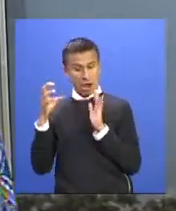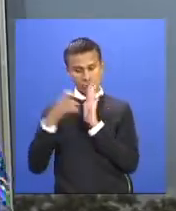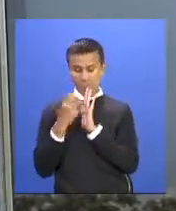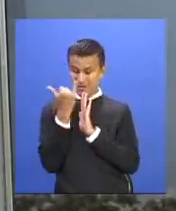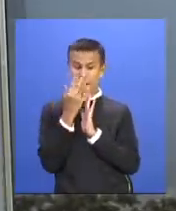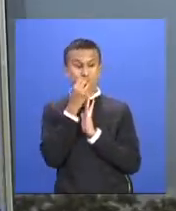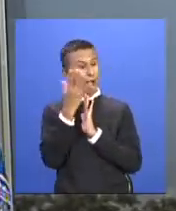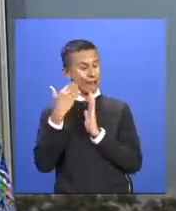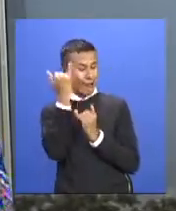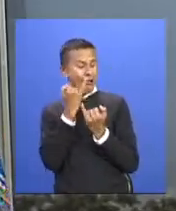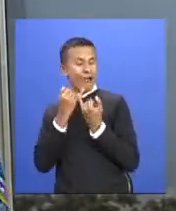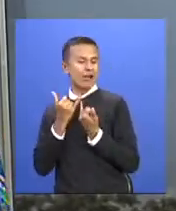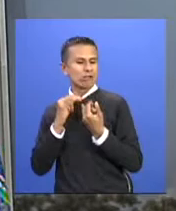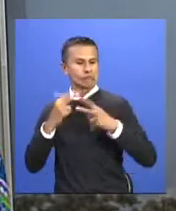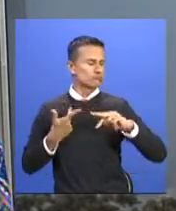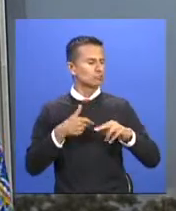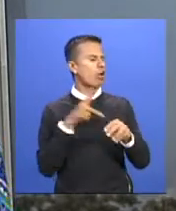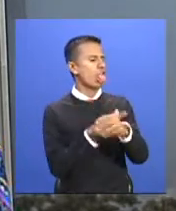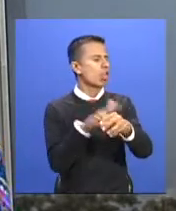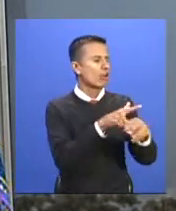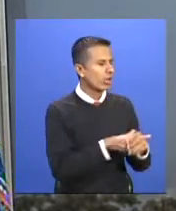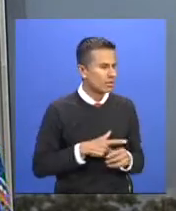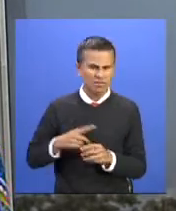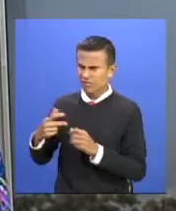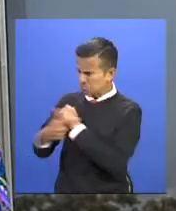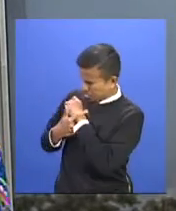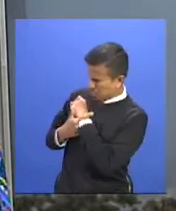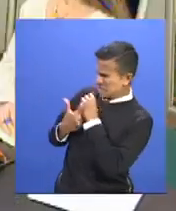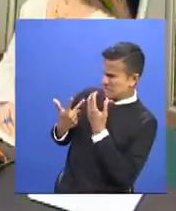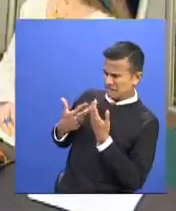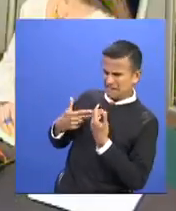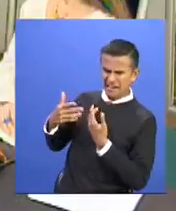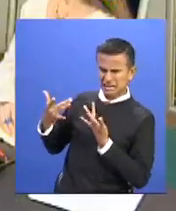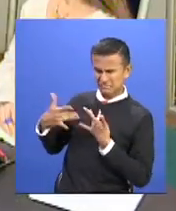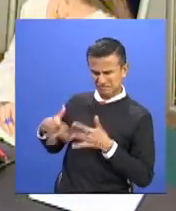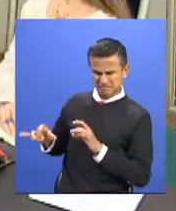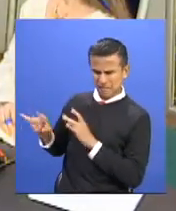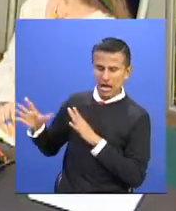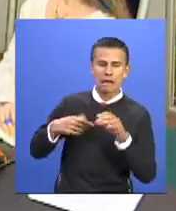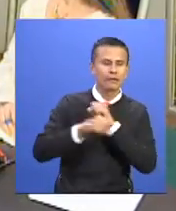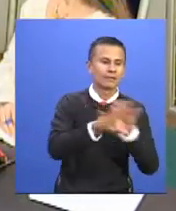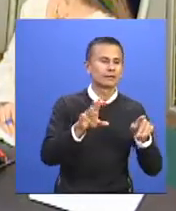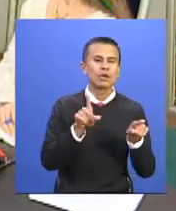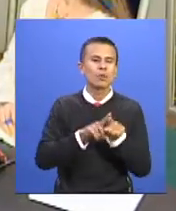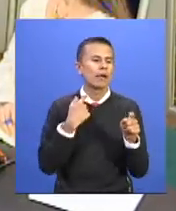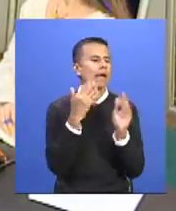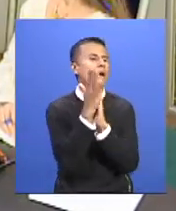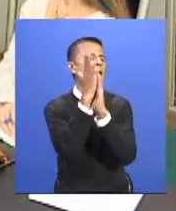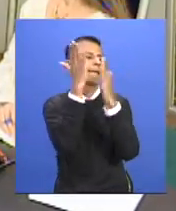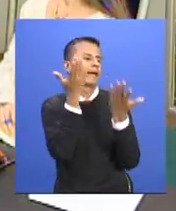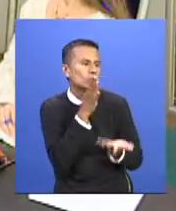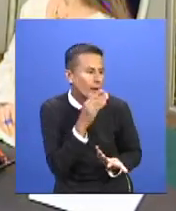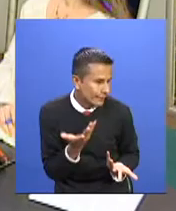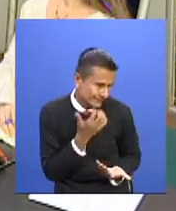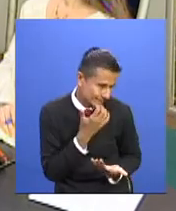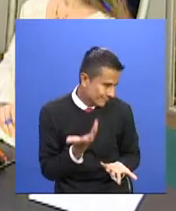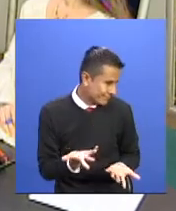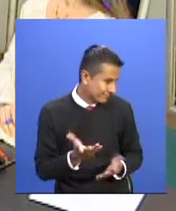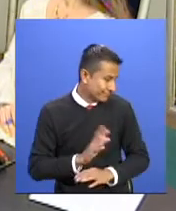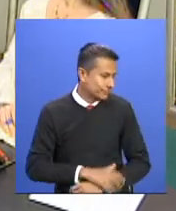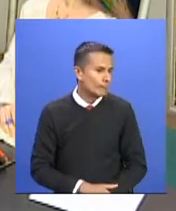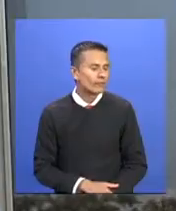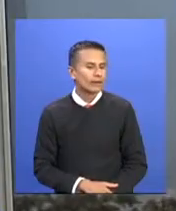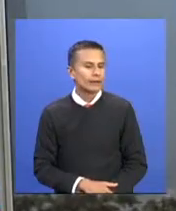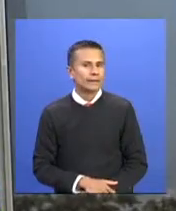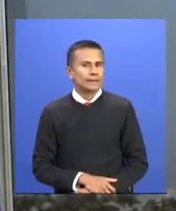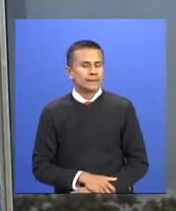imagen o una identidad corporativa muy bonita, no voy a estar digamos, recibiendo aplausos o atención de la gente como yo